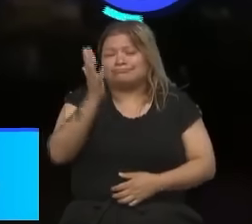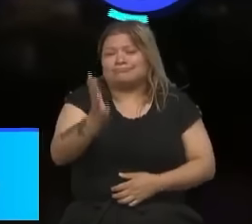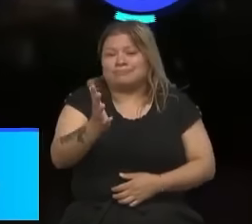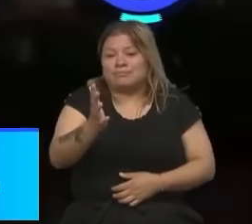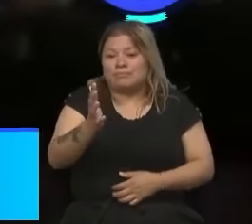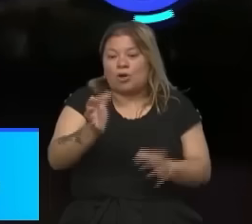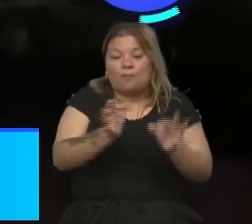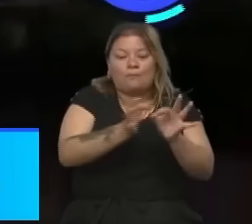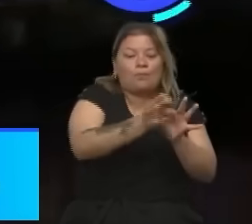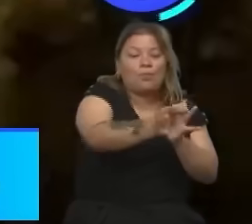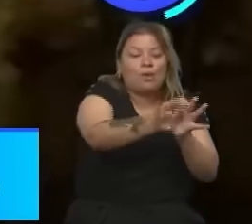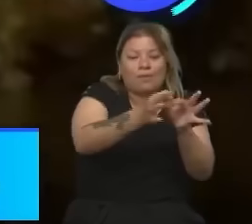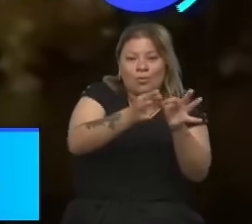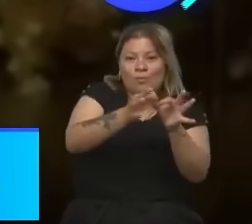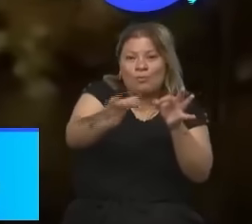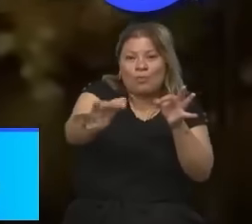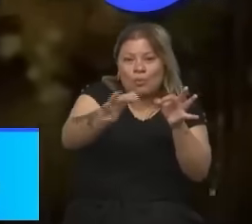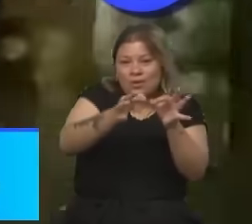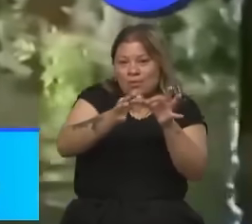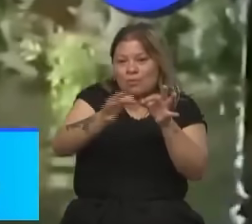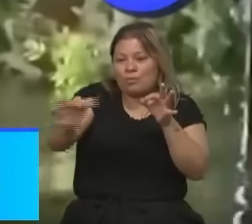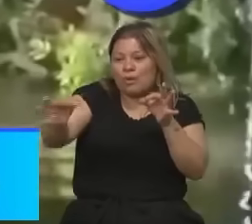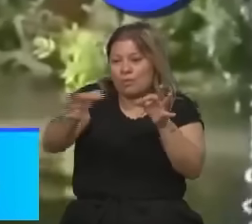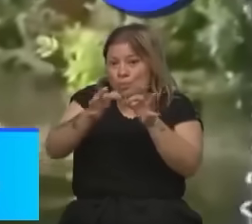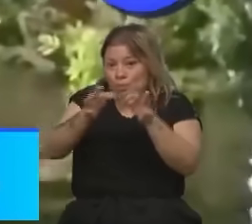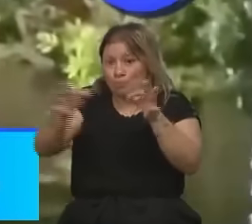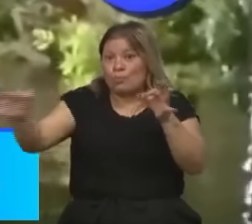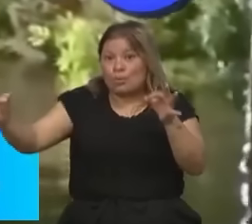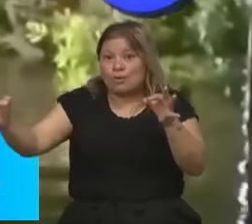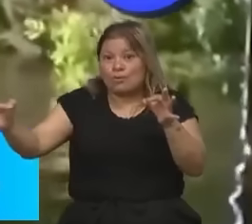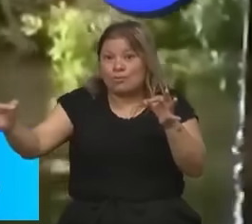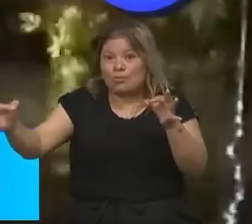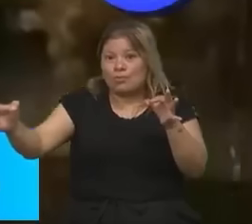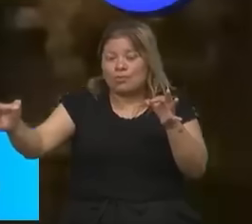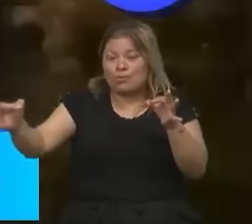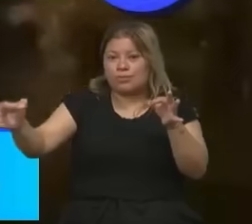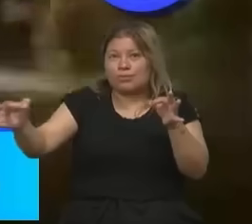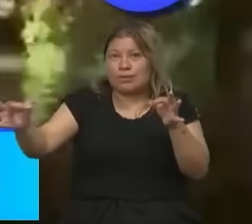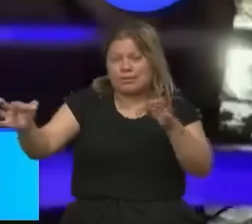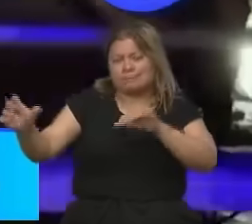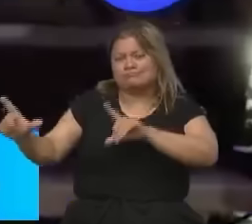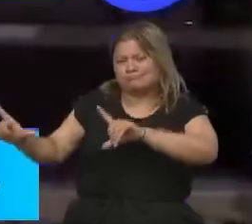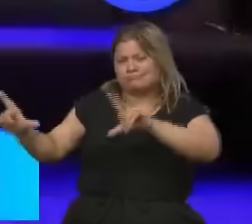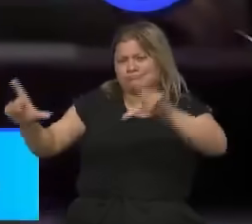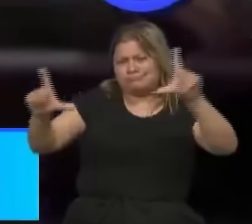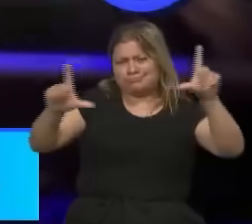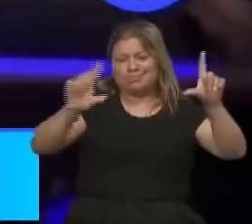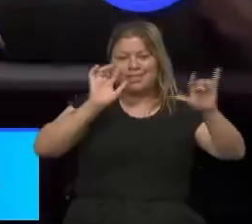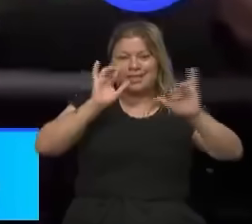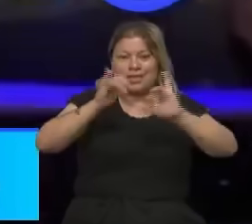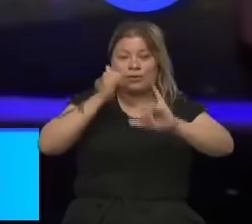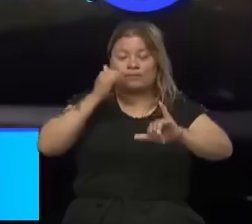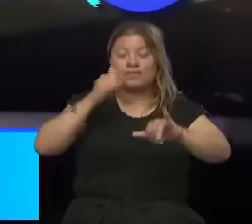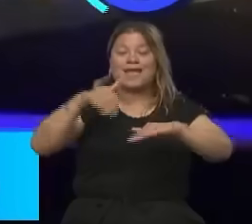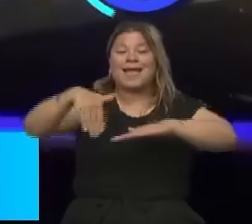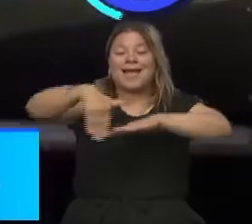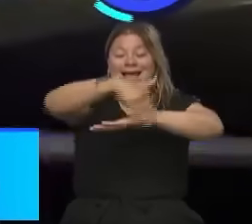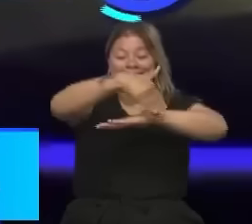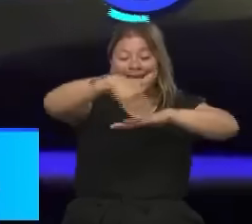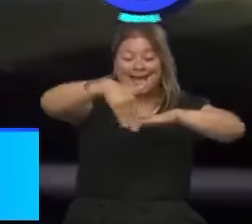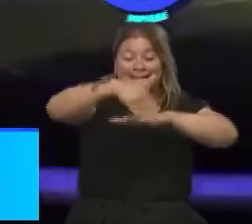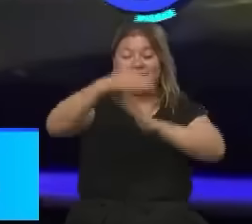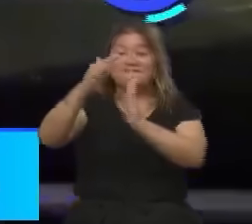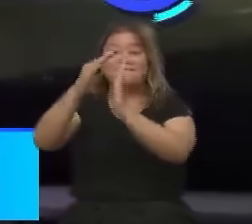los pueblos o las carreteras que van de aquí, hay una imagen que es muy elocuente, que es la carretera que une